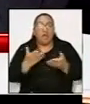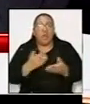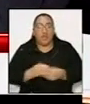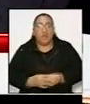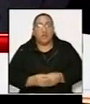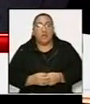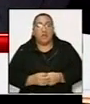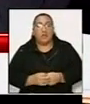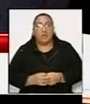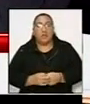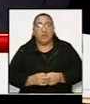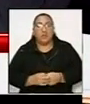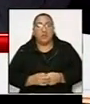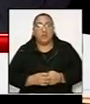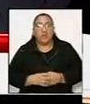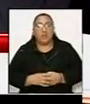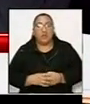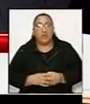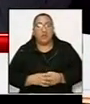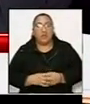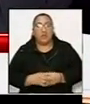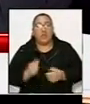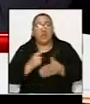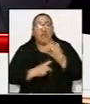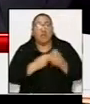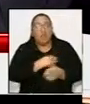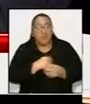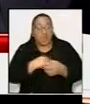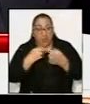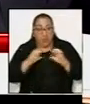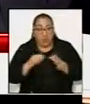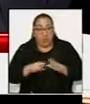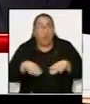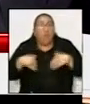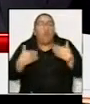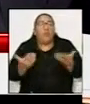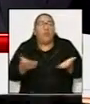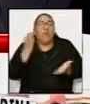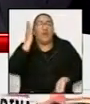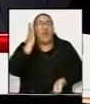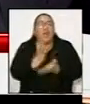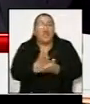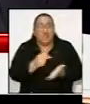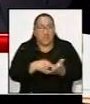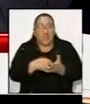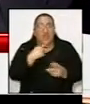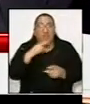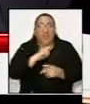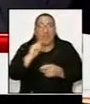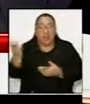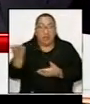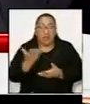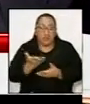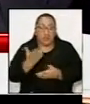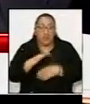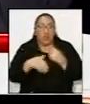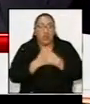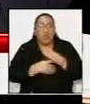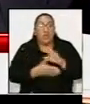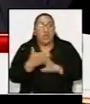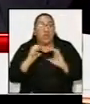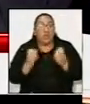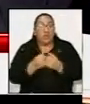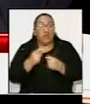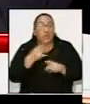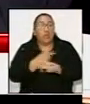la potestad de que el ministerio público pueda verificar las denuncias que están en el congreso